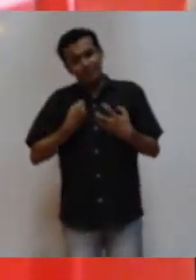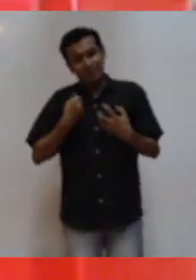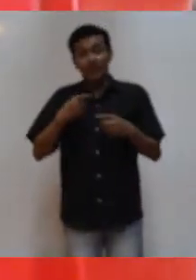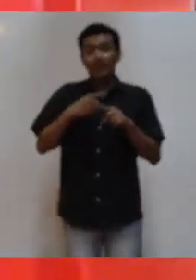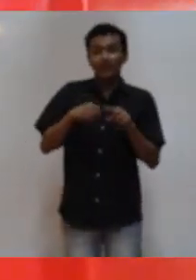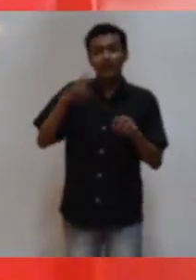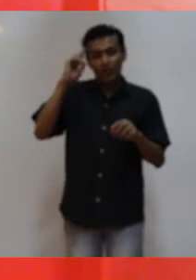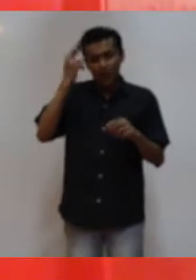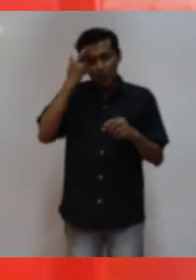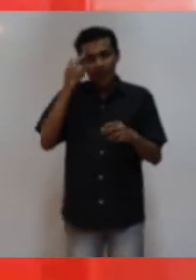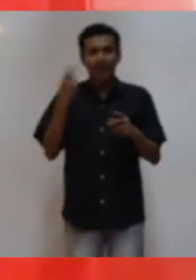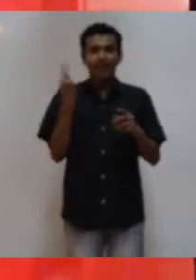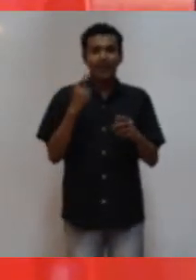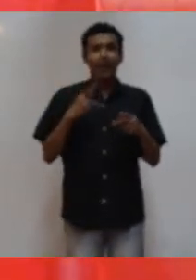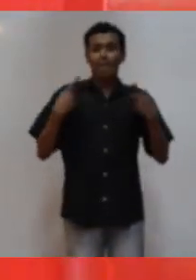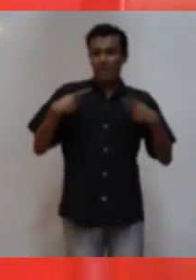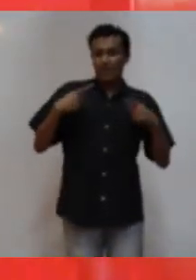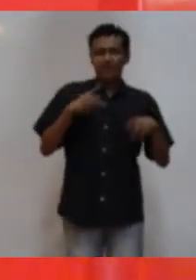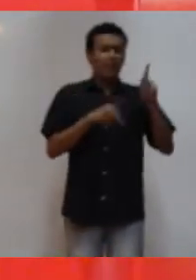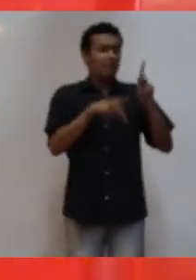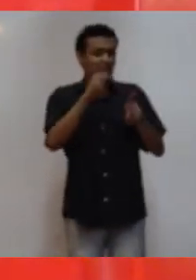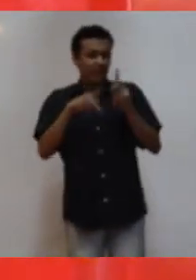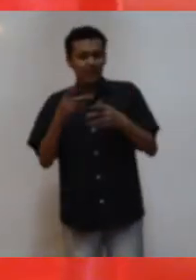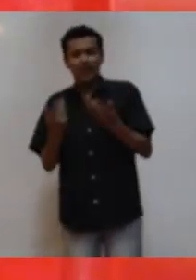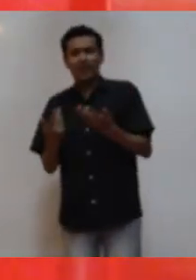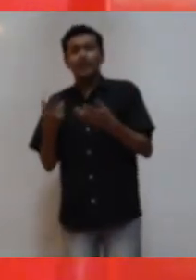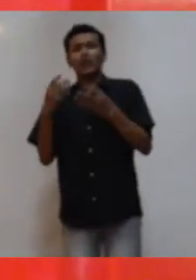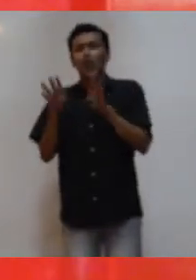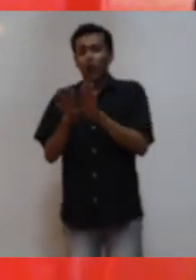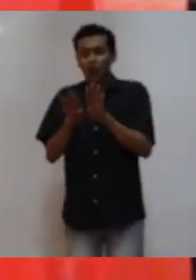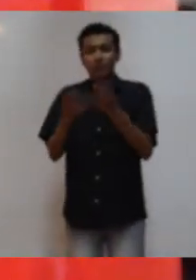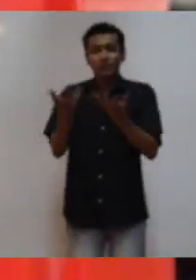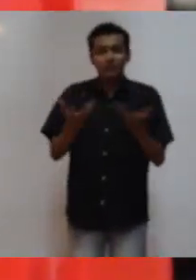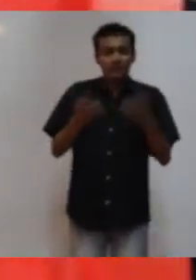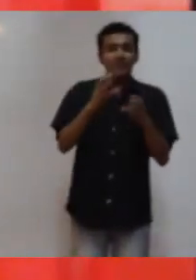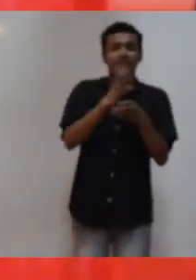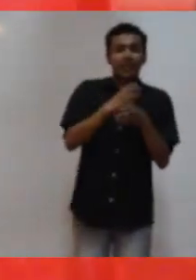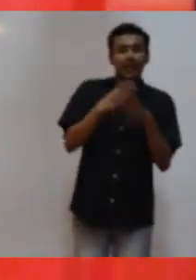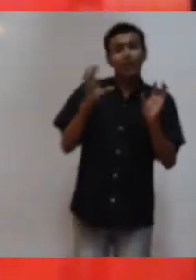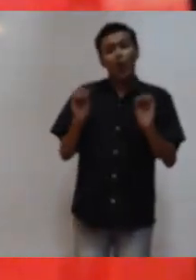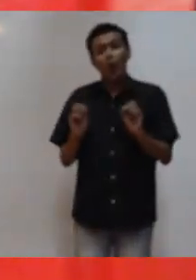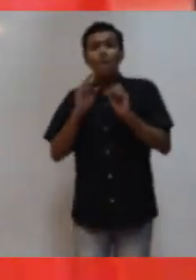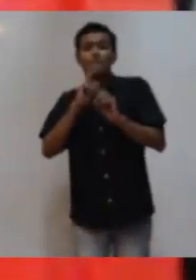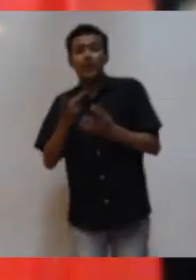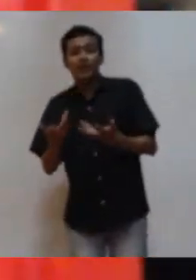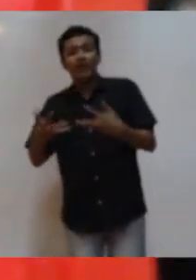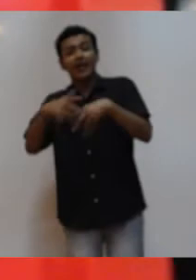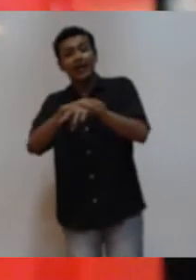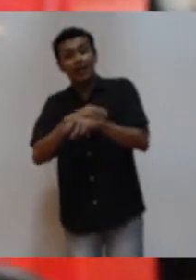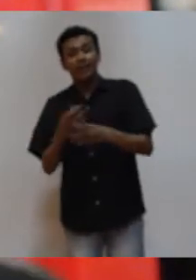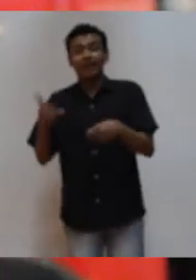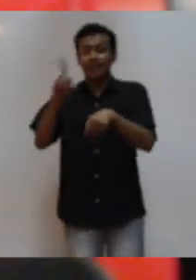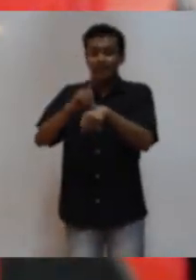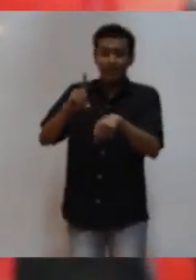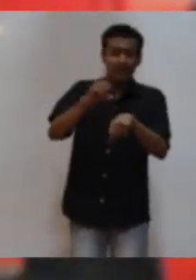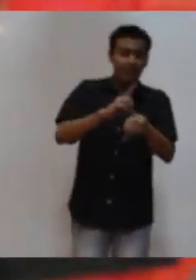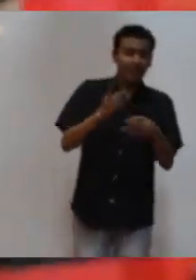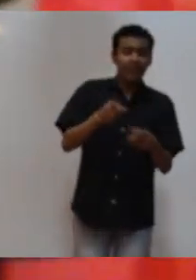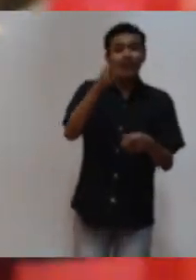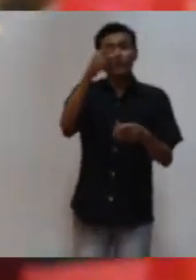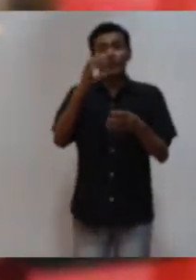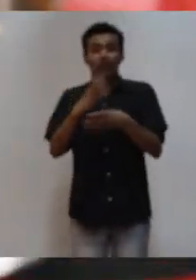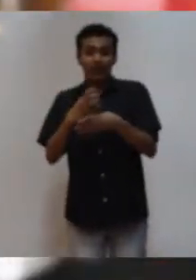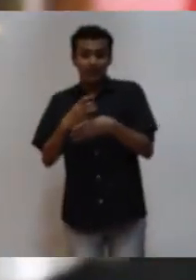cuando veas un barista nos gusta platicarte acerca de nuestra café y de cómo puedes mejorar el café que tomas día